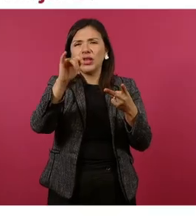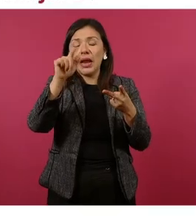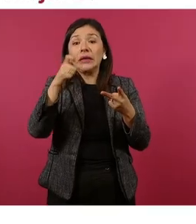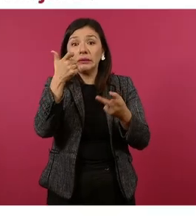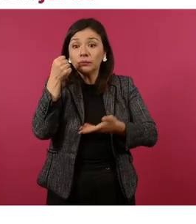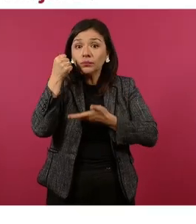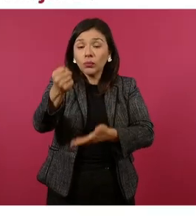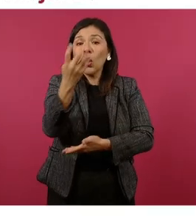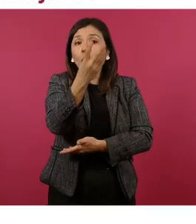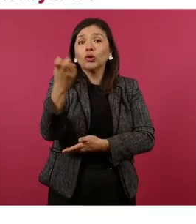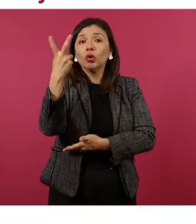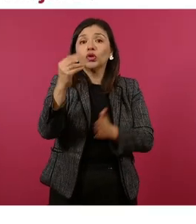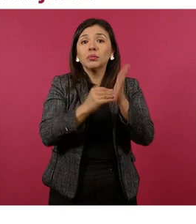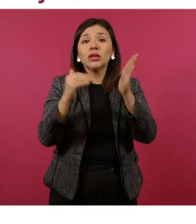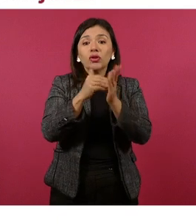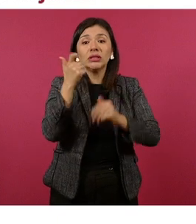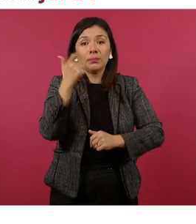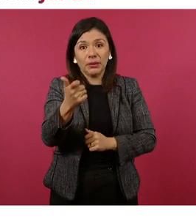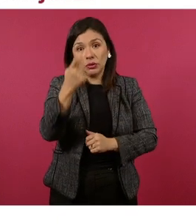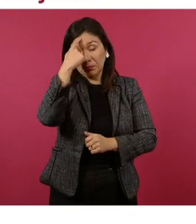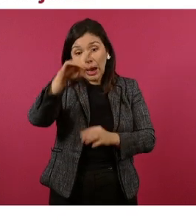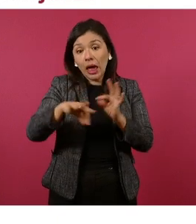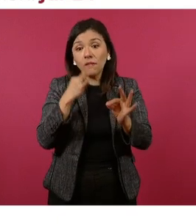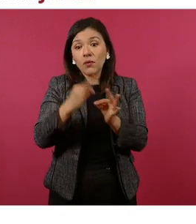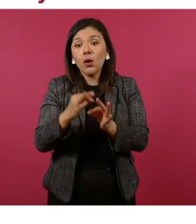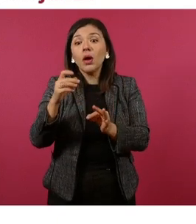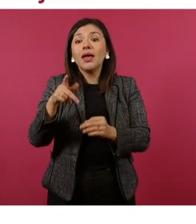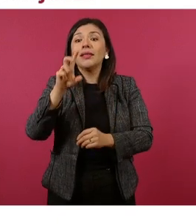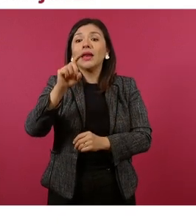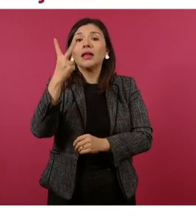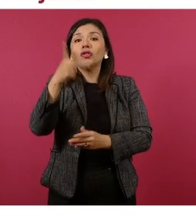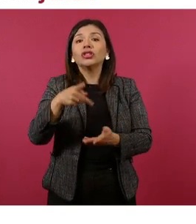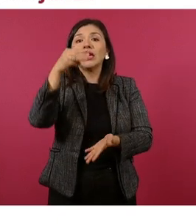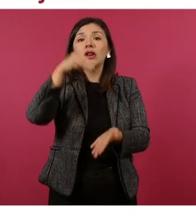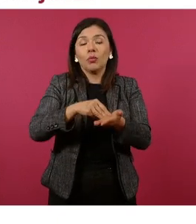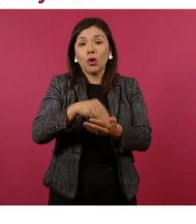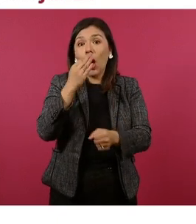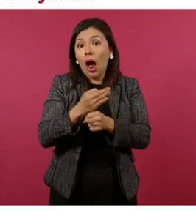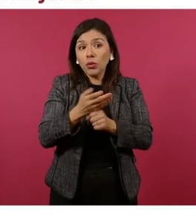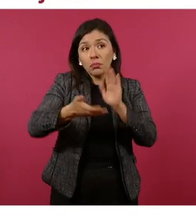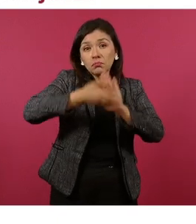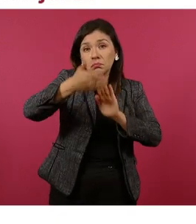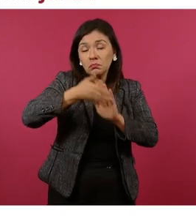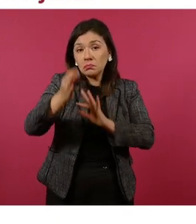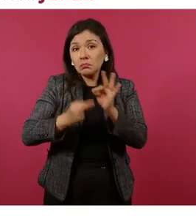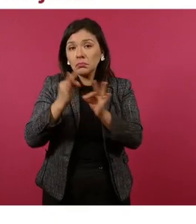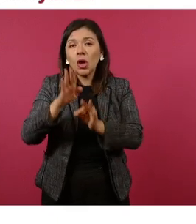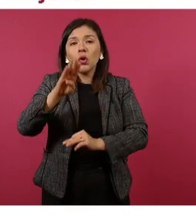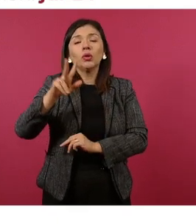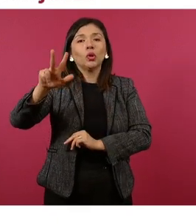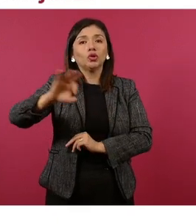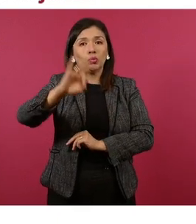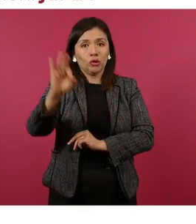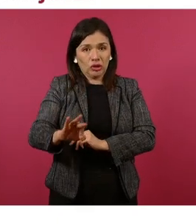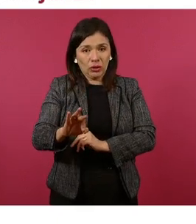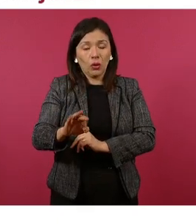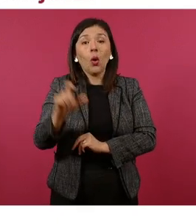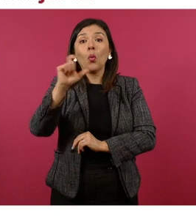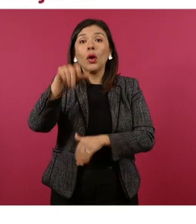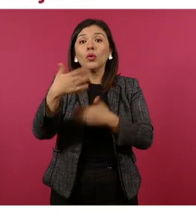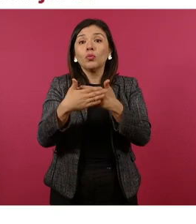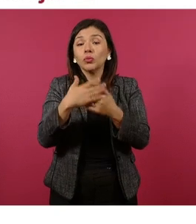402 millones de pesos para construir 32 km llevamos un avance del 98 por y estará